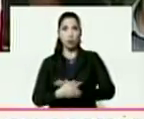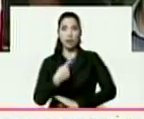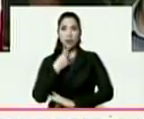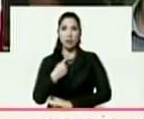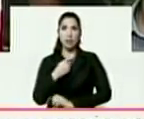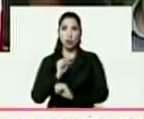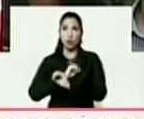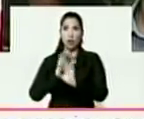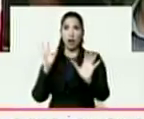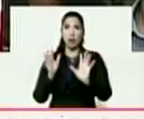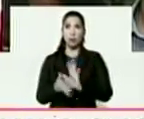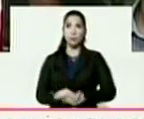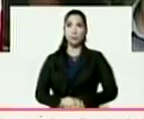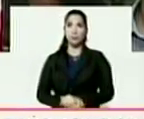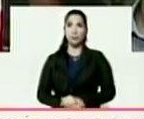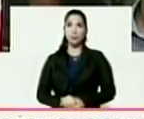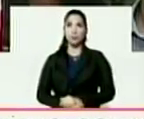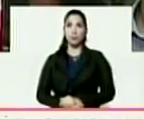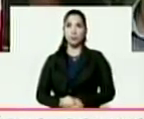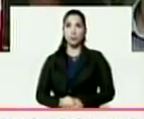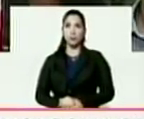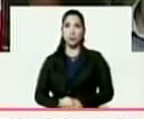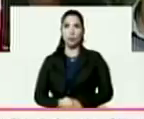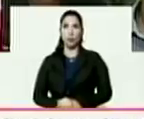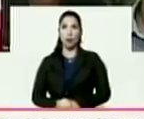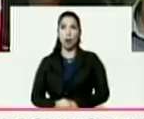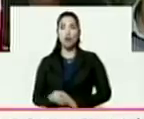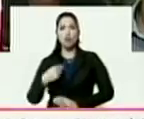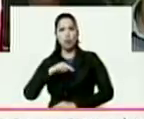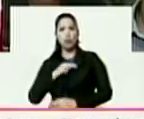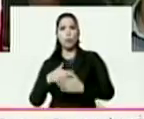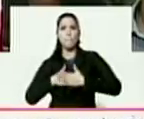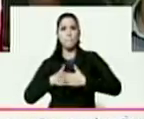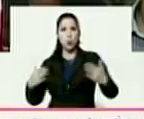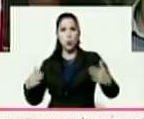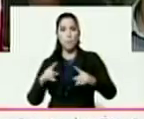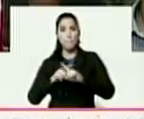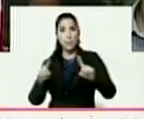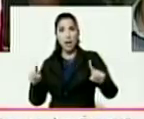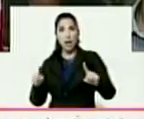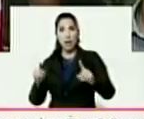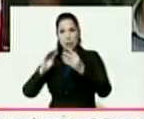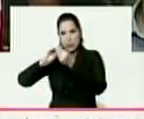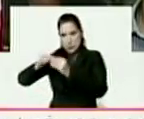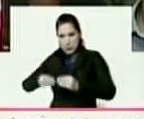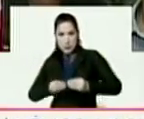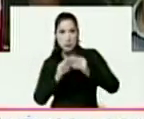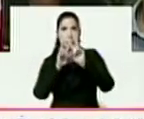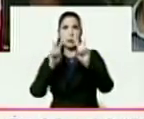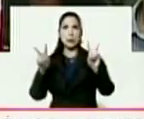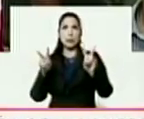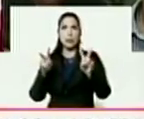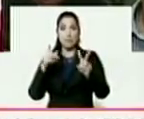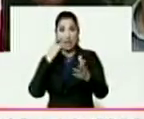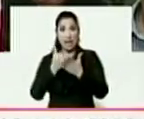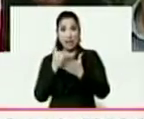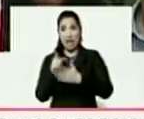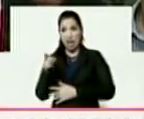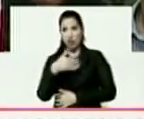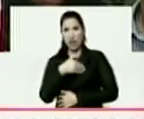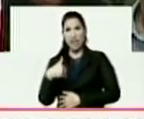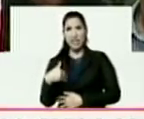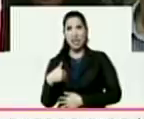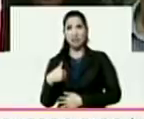claramente de manera reiterada que estamos a la orden para que se restablezca la paz fíjate que ellos querían destruir la